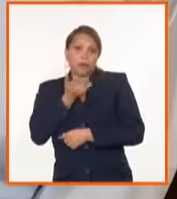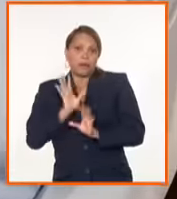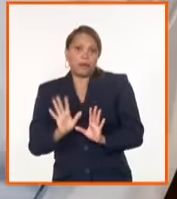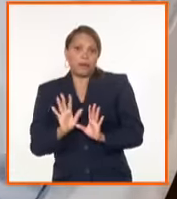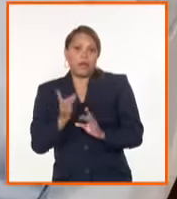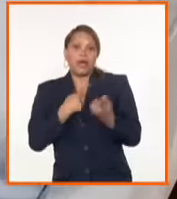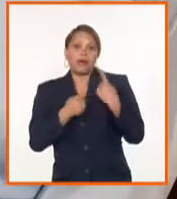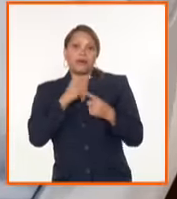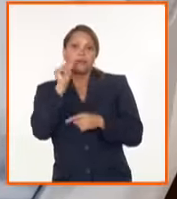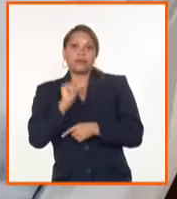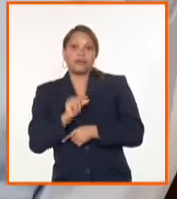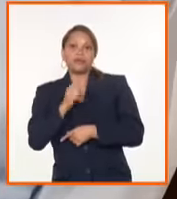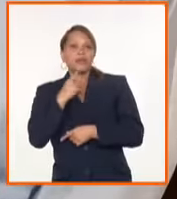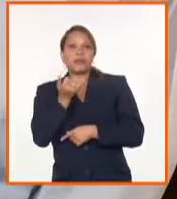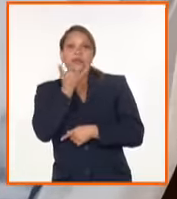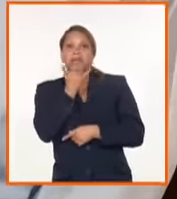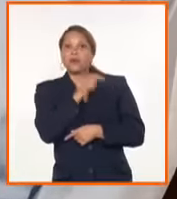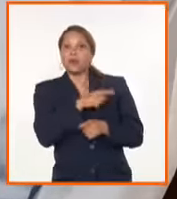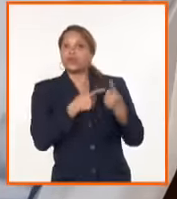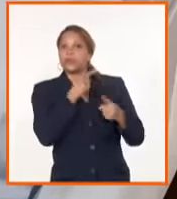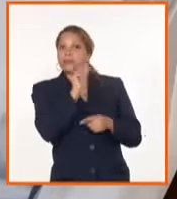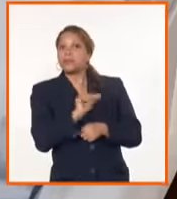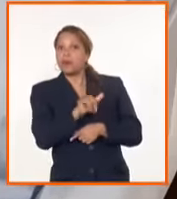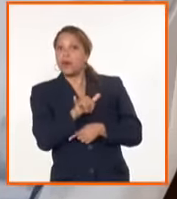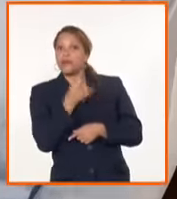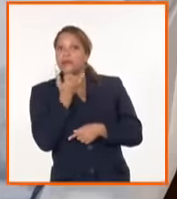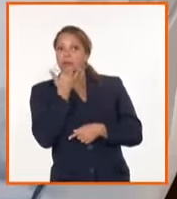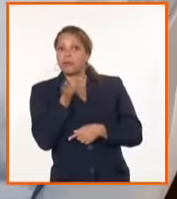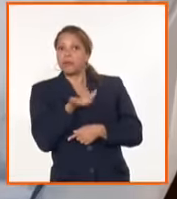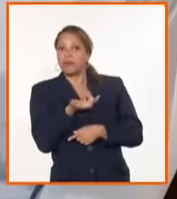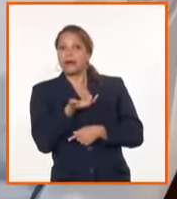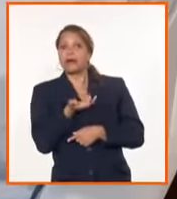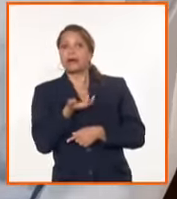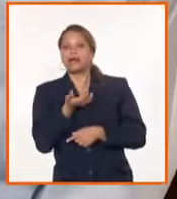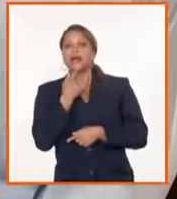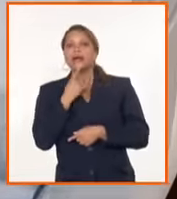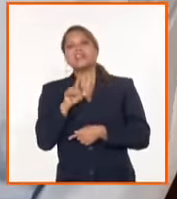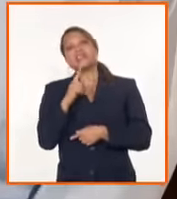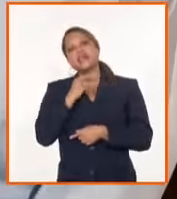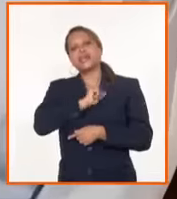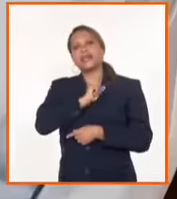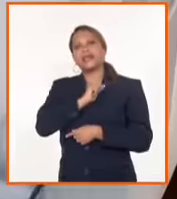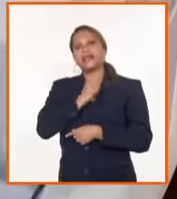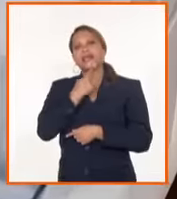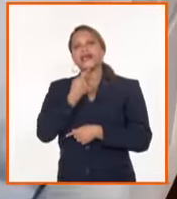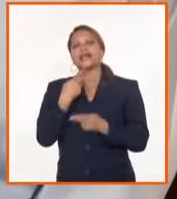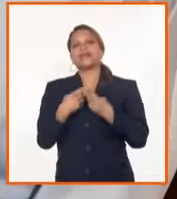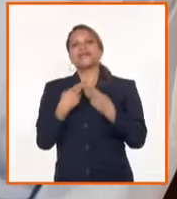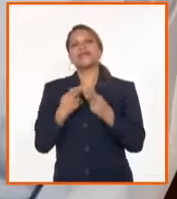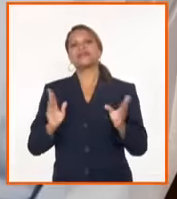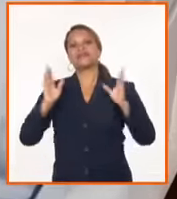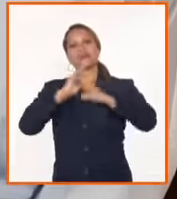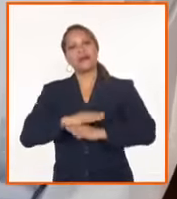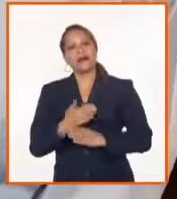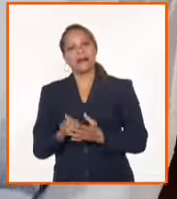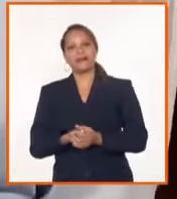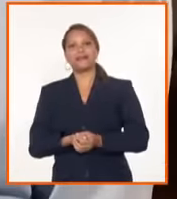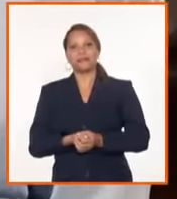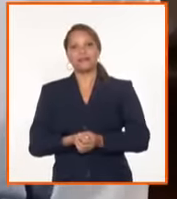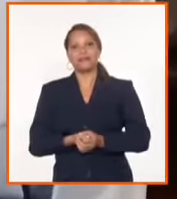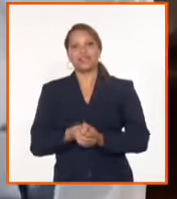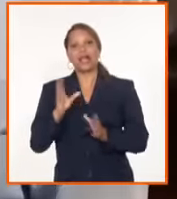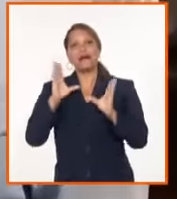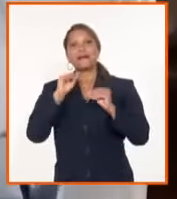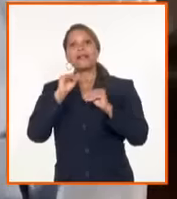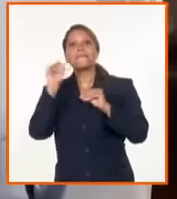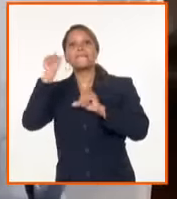somos neoliberales se están equivocando también, se están equivocando, y lo que están tratando es de crear desconfianza y descrédito en la revolución.